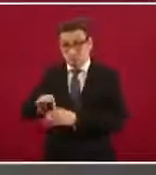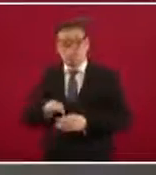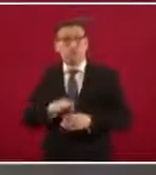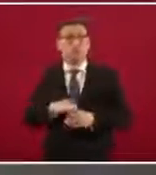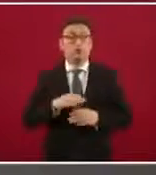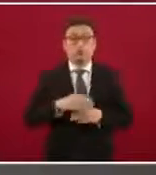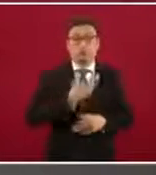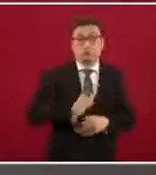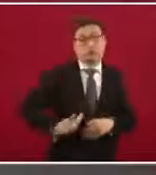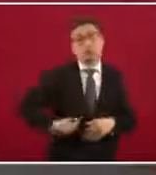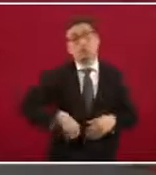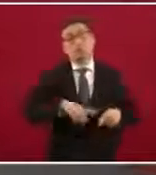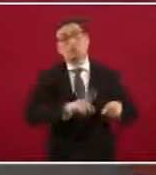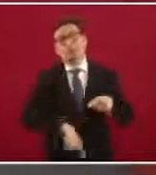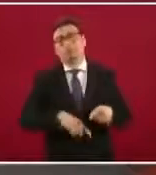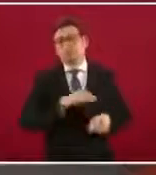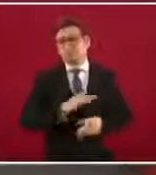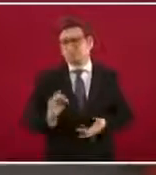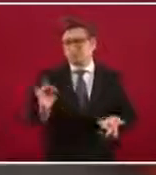falta